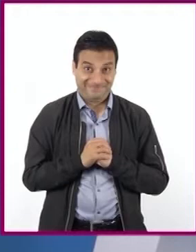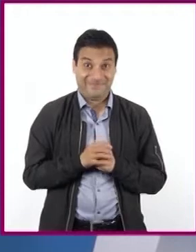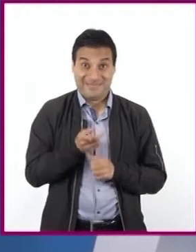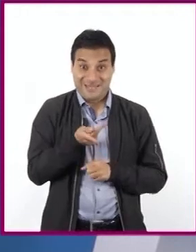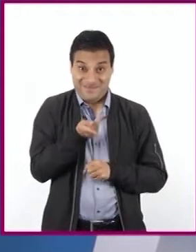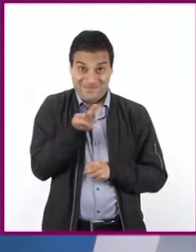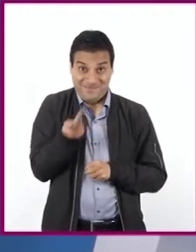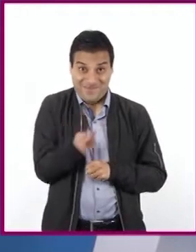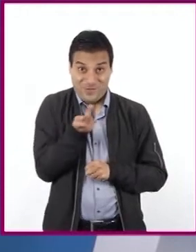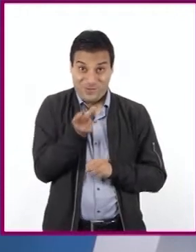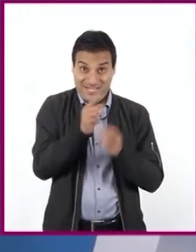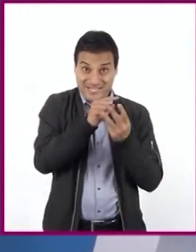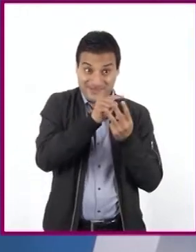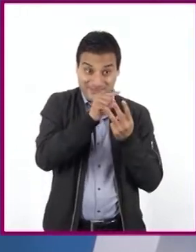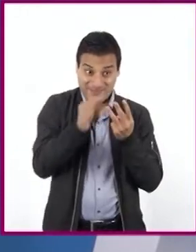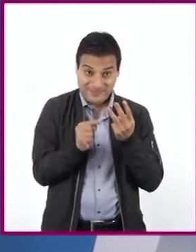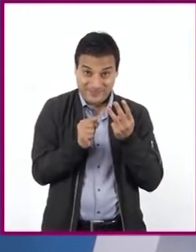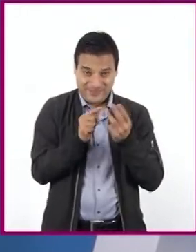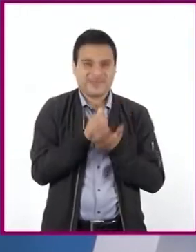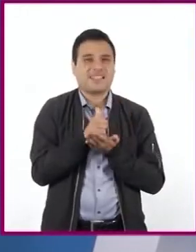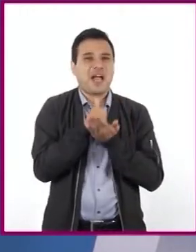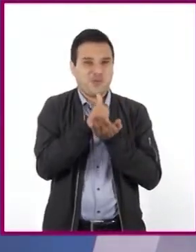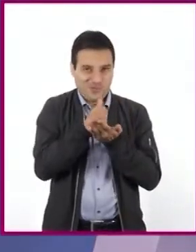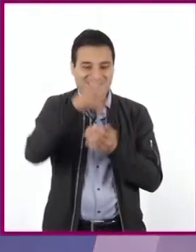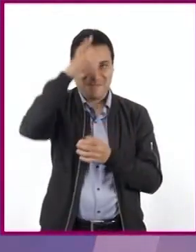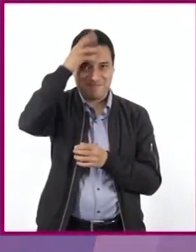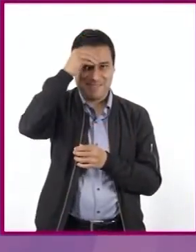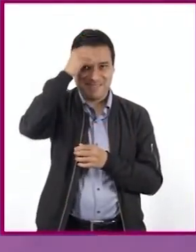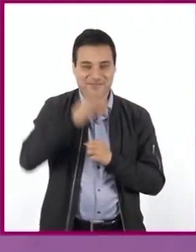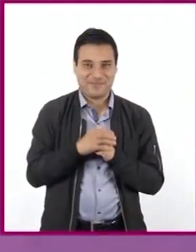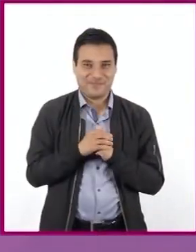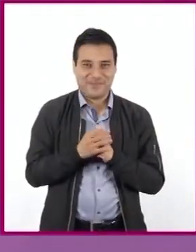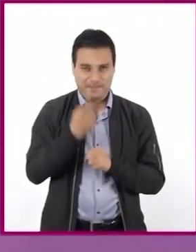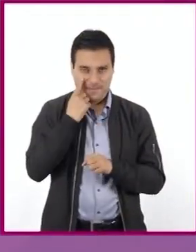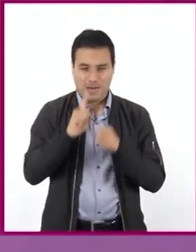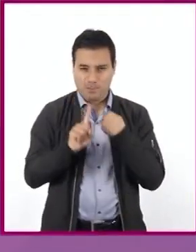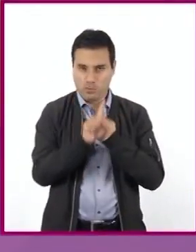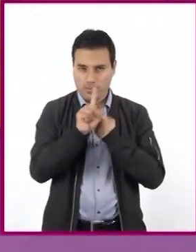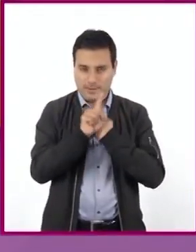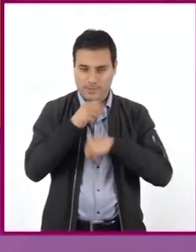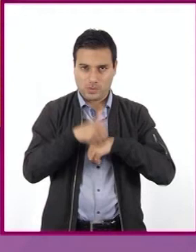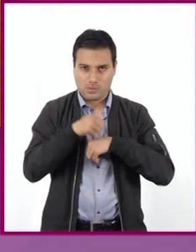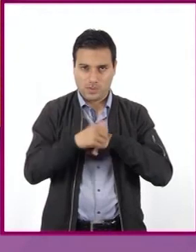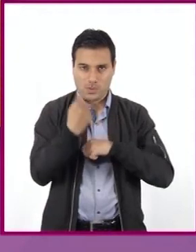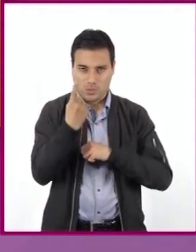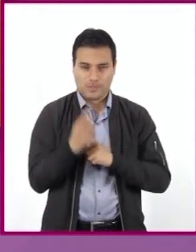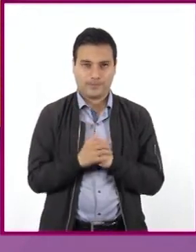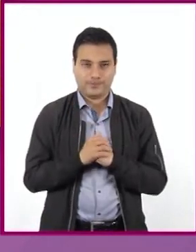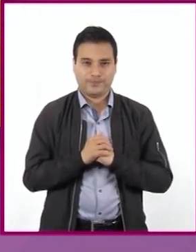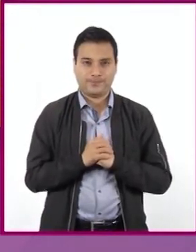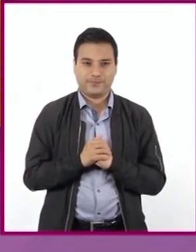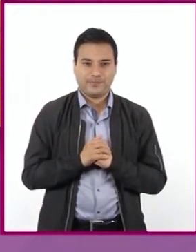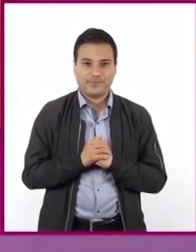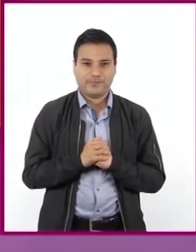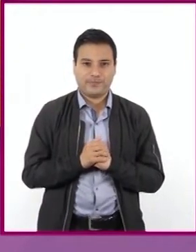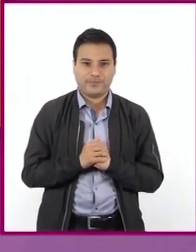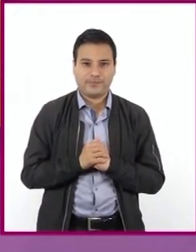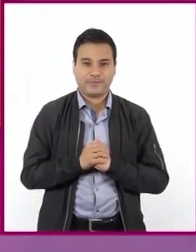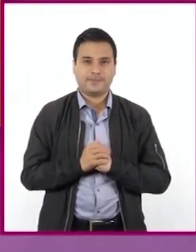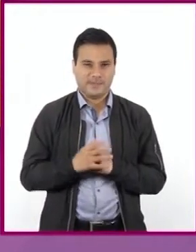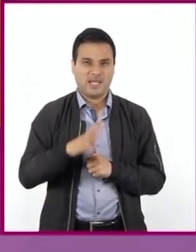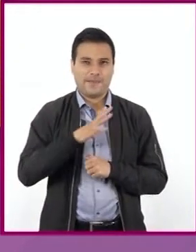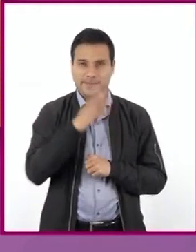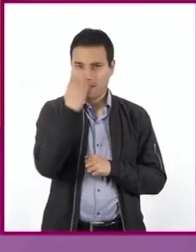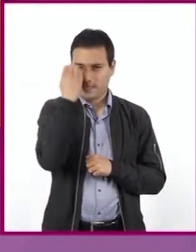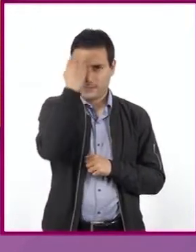preguntas orientaremos su proceso de aprendizaje. Problema número 1. En una prueba de elección múltiple